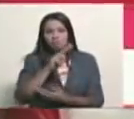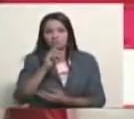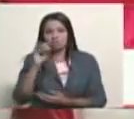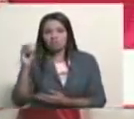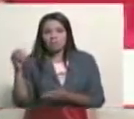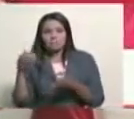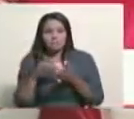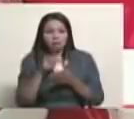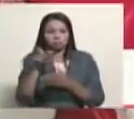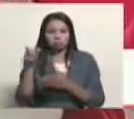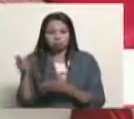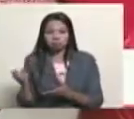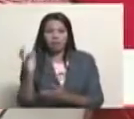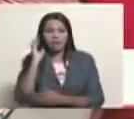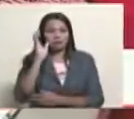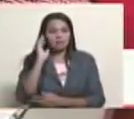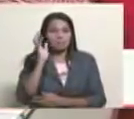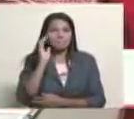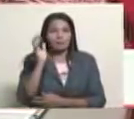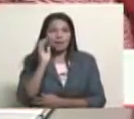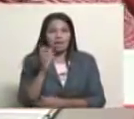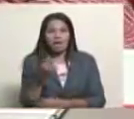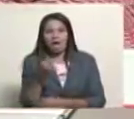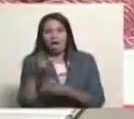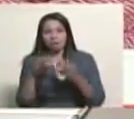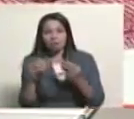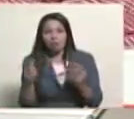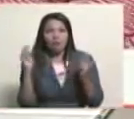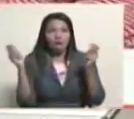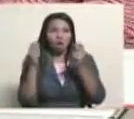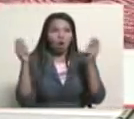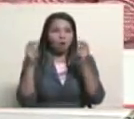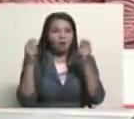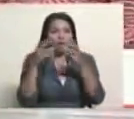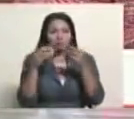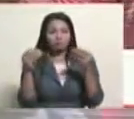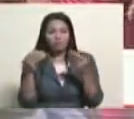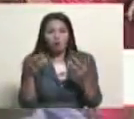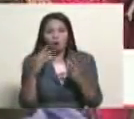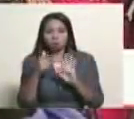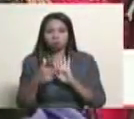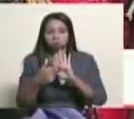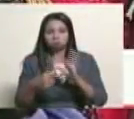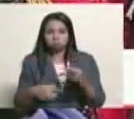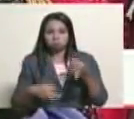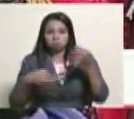que han participado en asamblea, en seminario, en jornada, con propuesta.